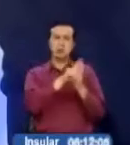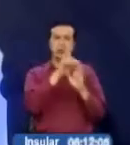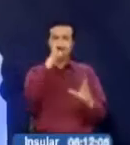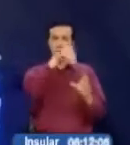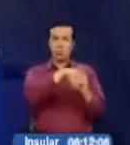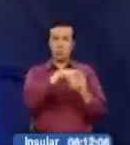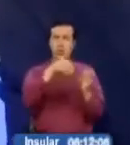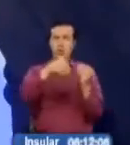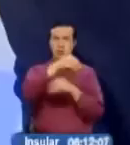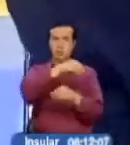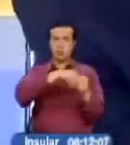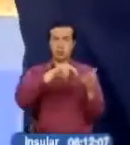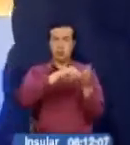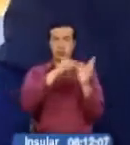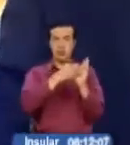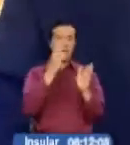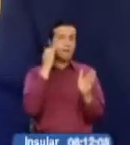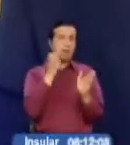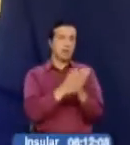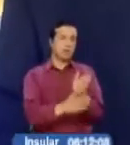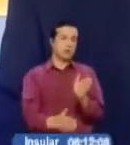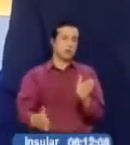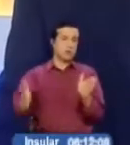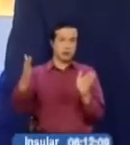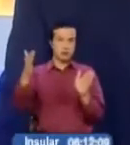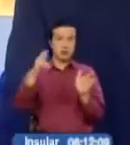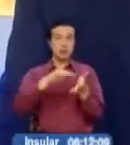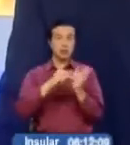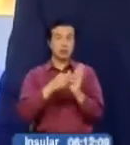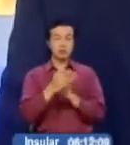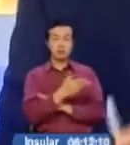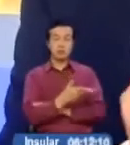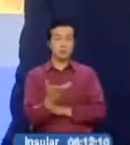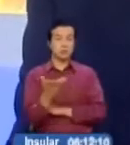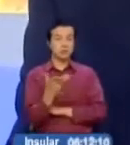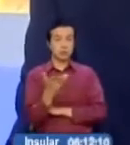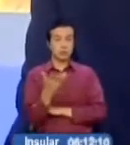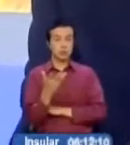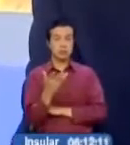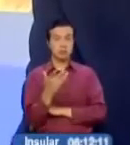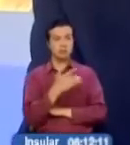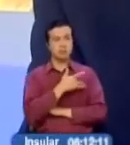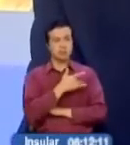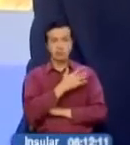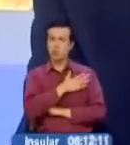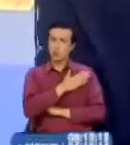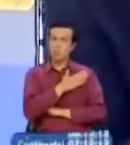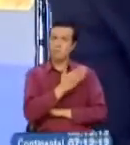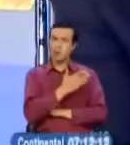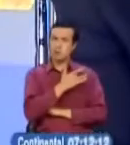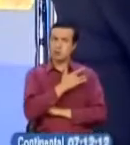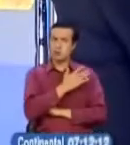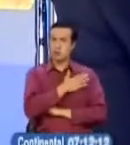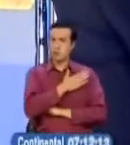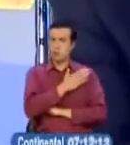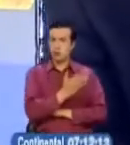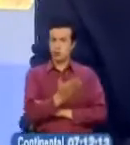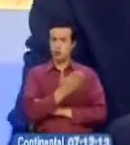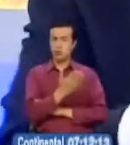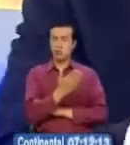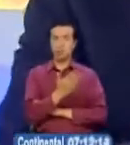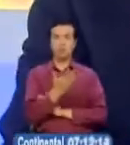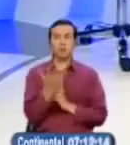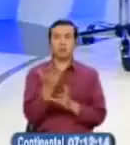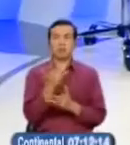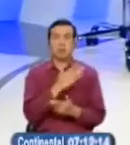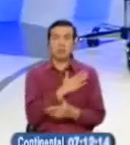en inversión, es decir, a plazo fijo, uh-huh, eso significaría que es un síntoma de confianza. Porque... Uh-huh. Cuando no